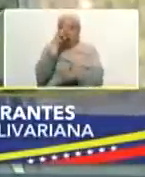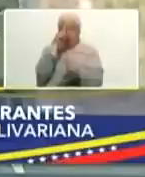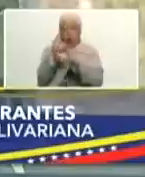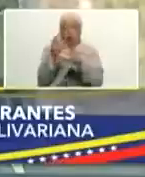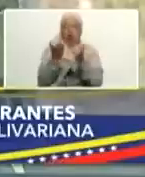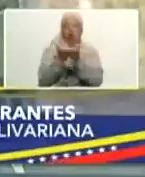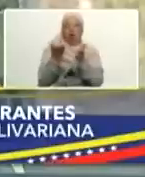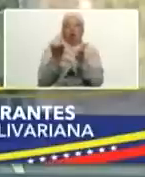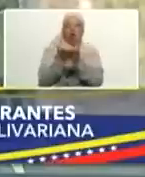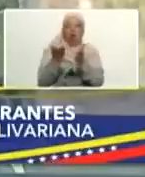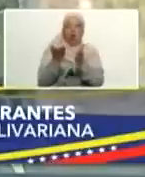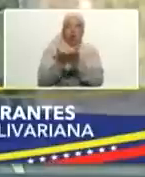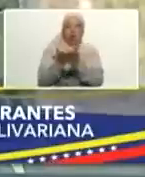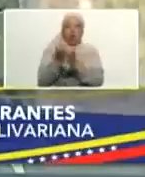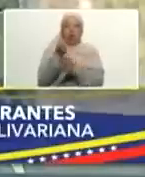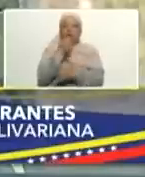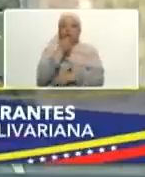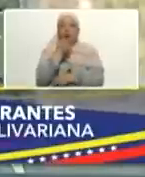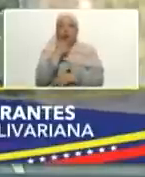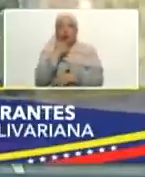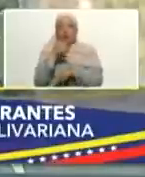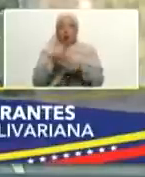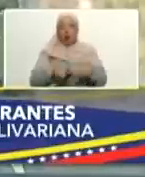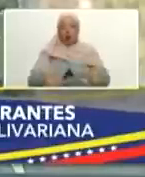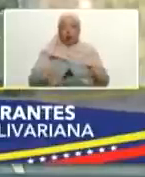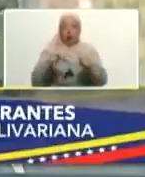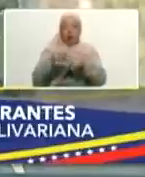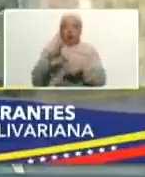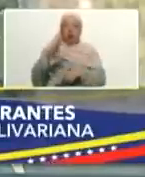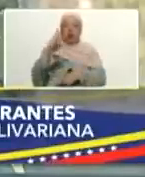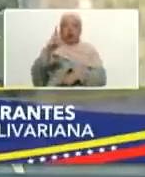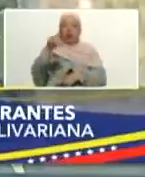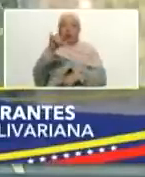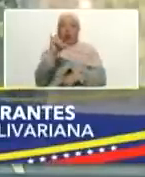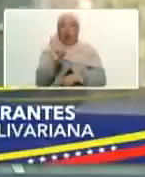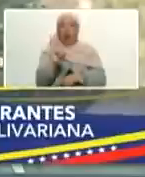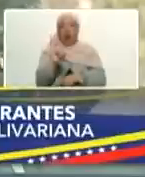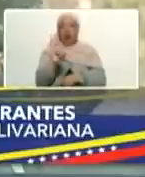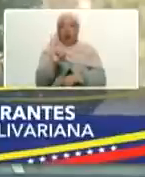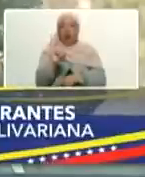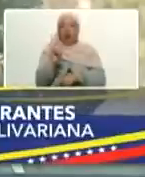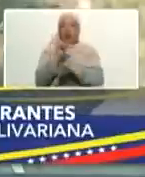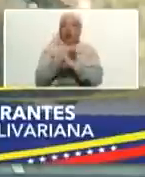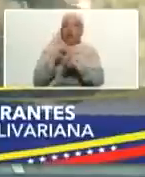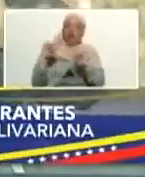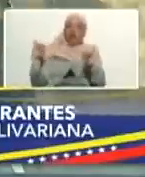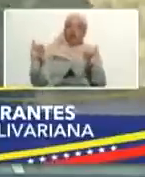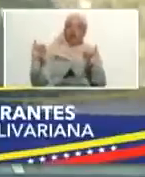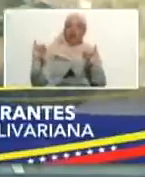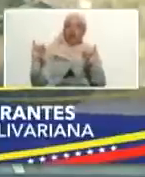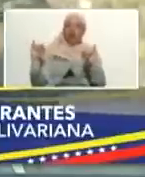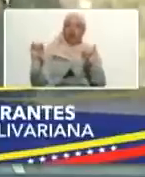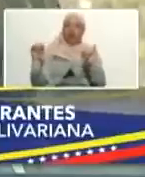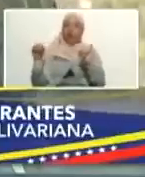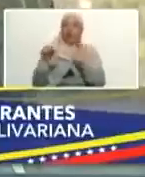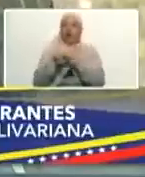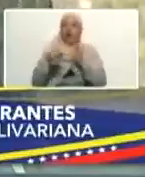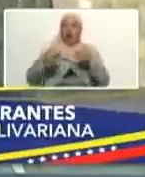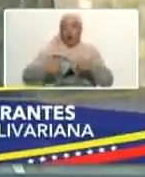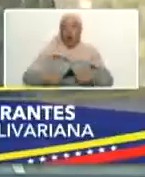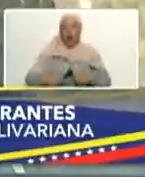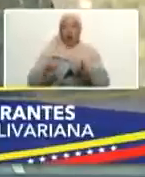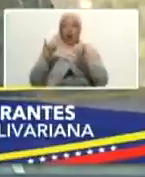liceo, el ambulatorio, el CDI, que al final es donde van nuestros hijos